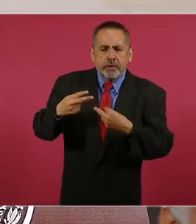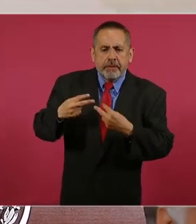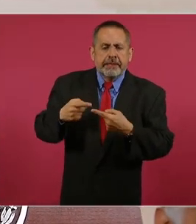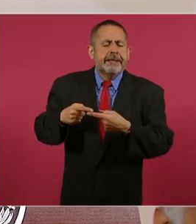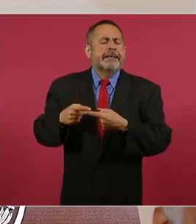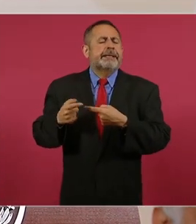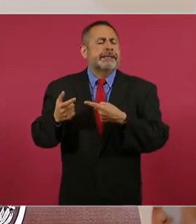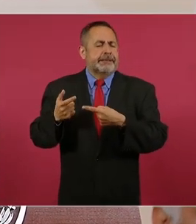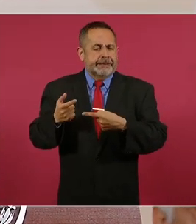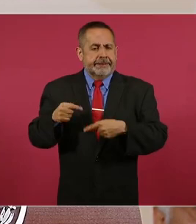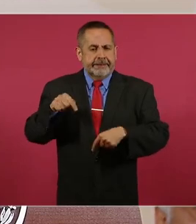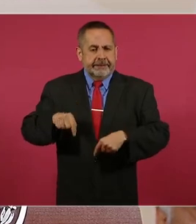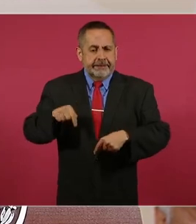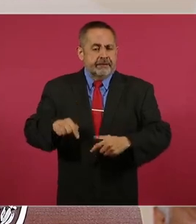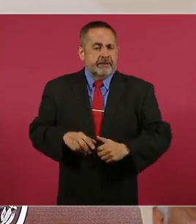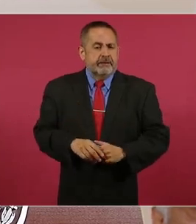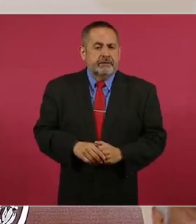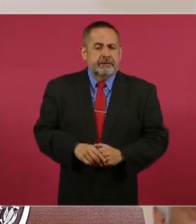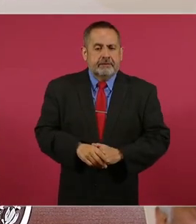vamos a